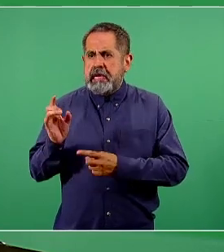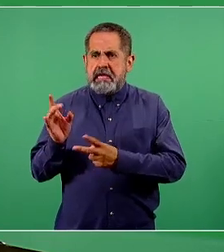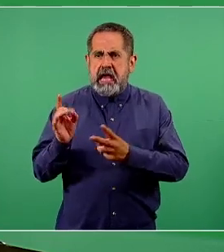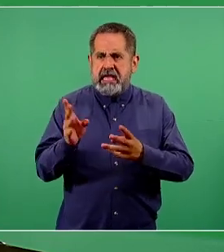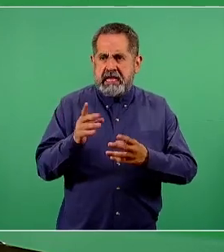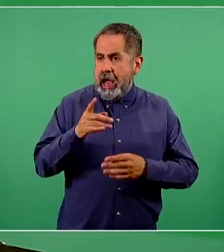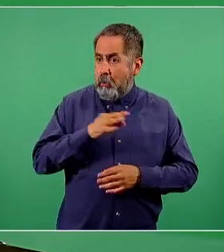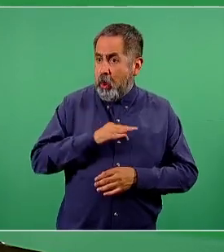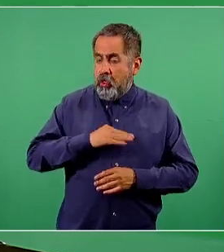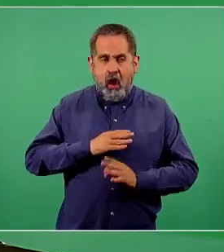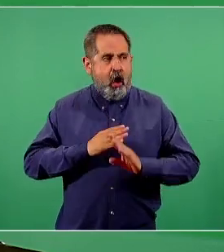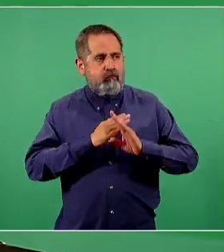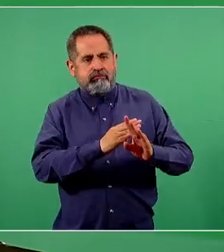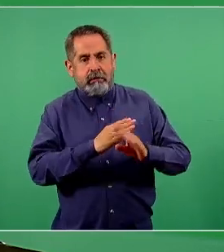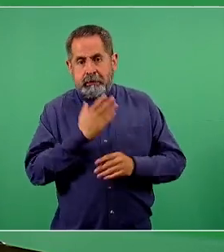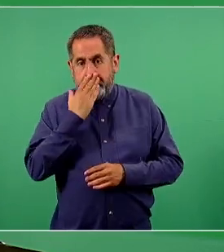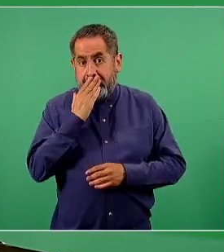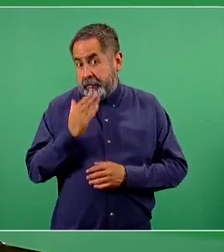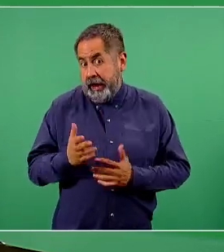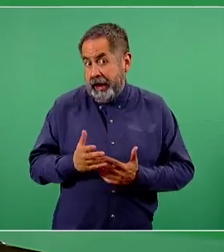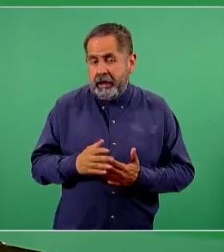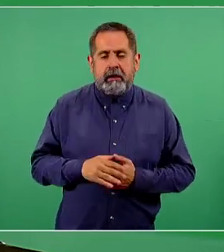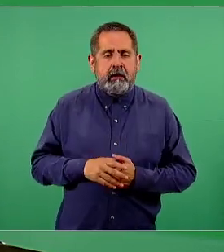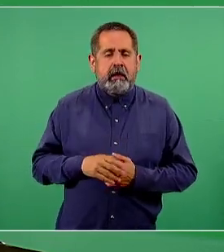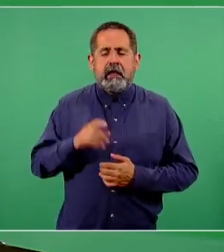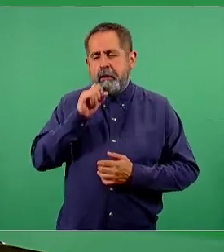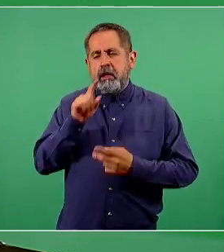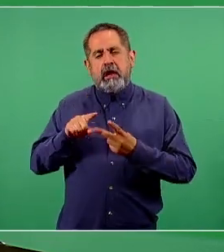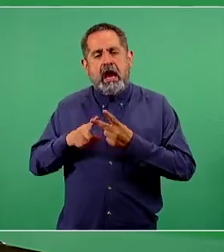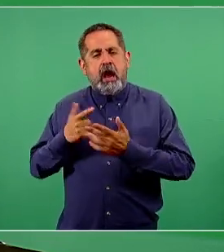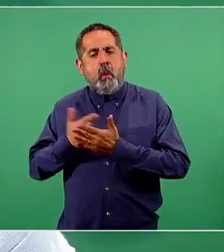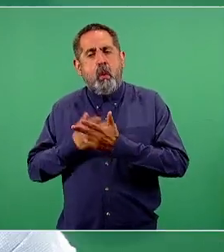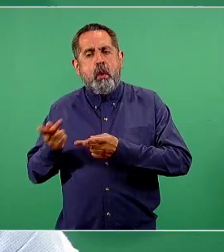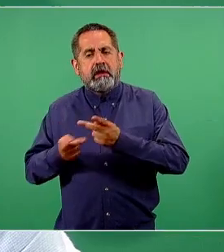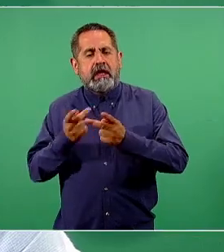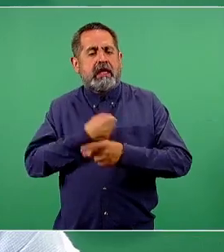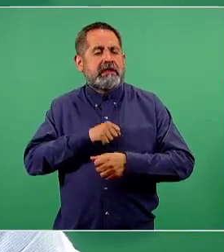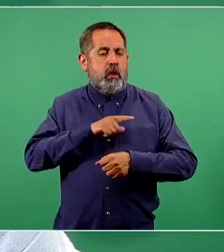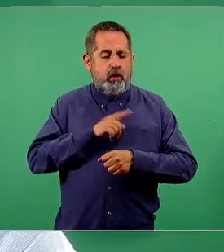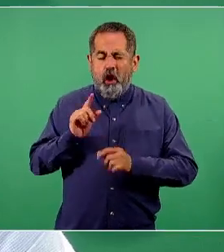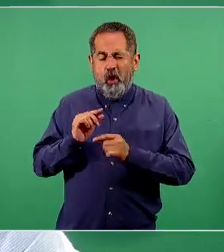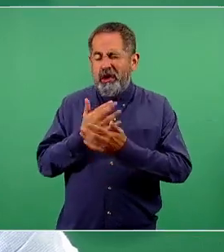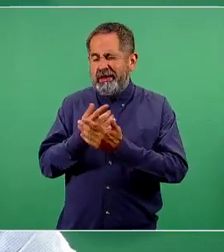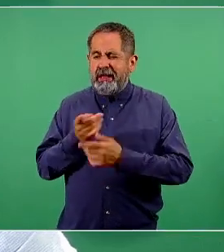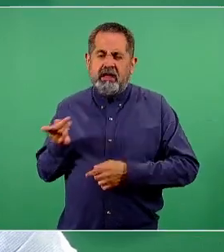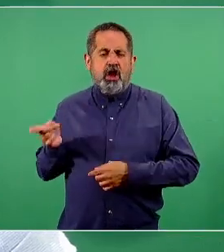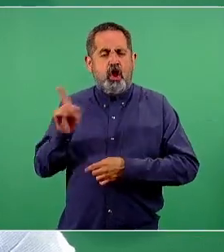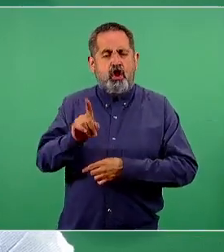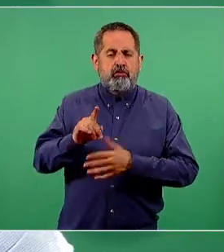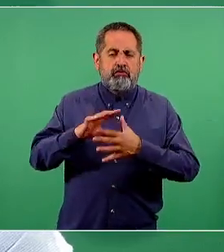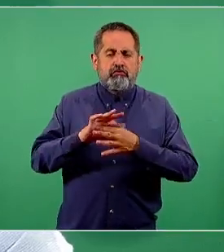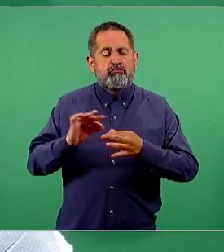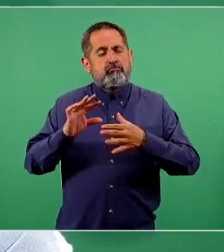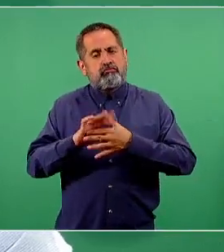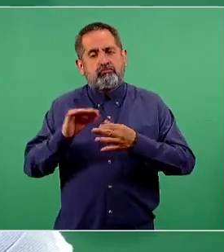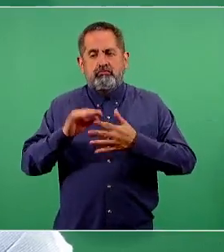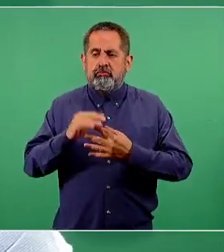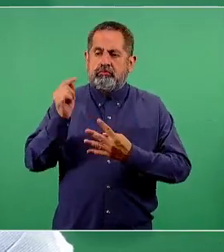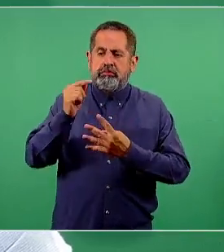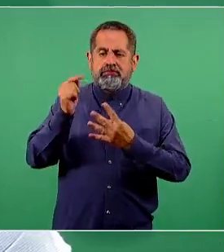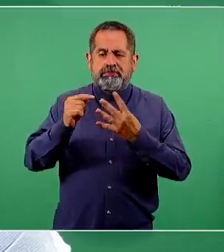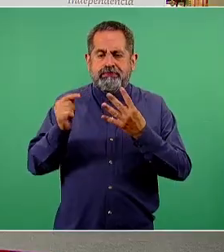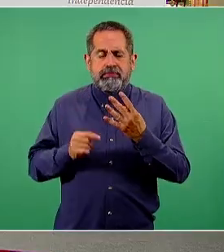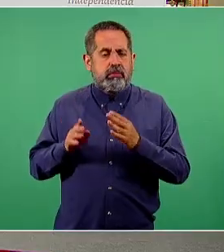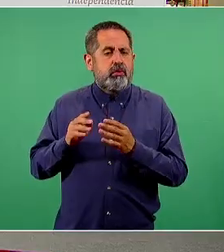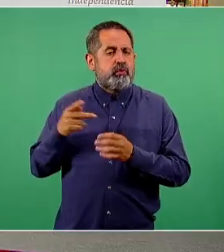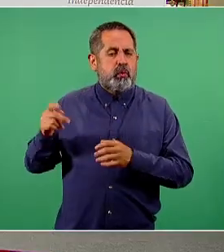a otros esfuerzos semejantes como el de la Encuesta Nacional de Salud y Nutrición, pero el doctor Borja nos explicará los detalles del estudio que condujo con